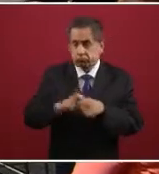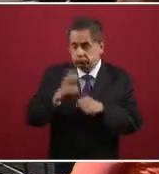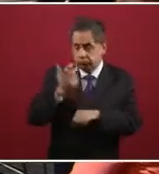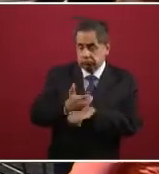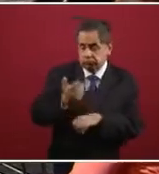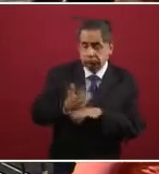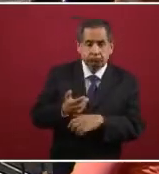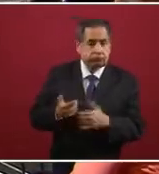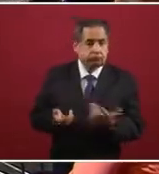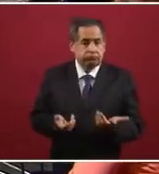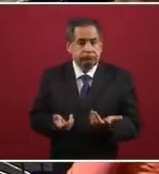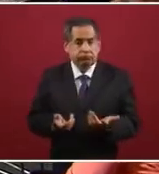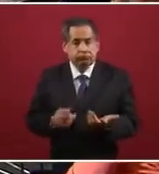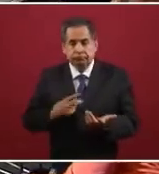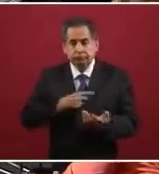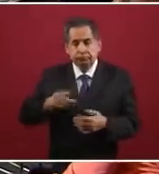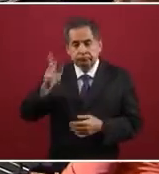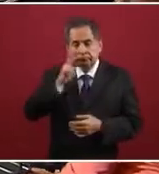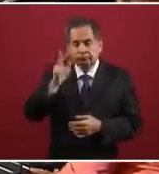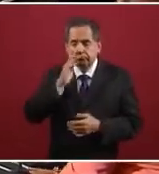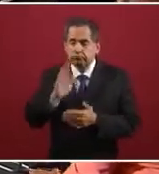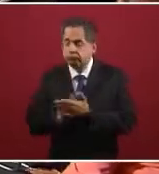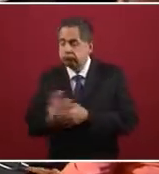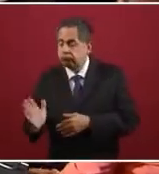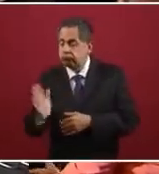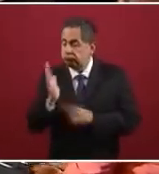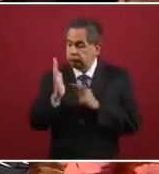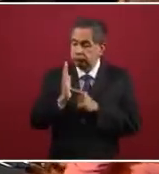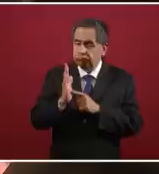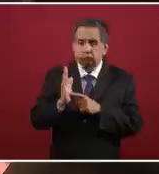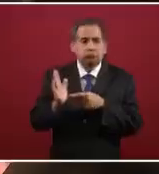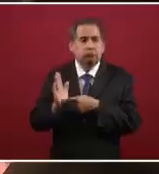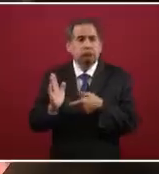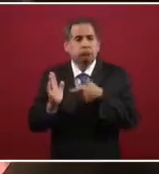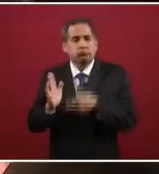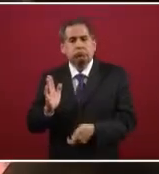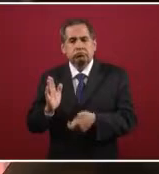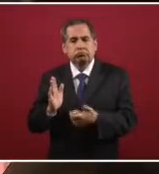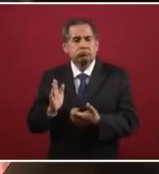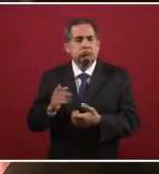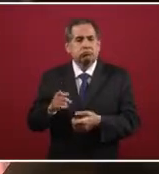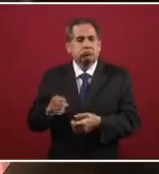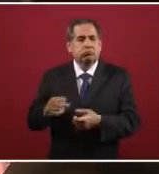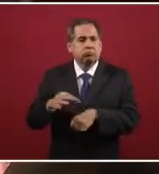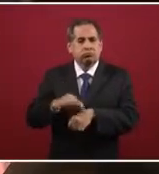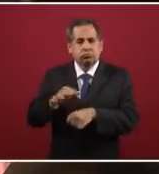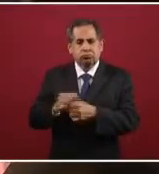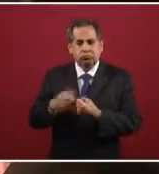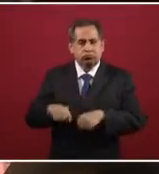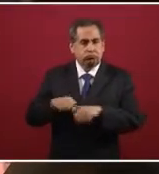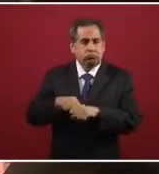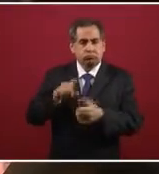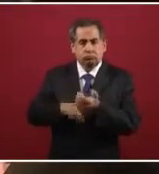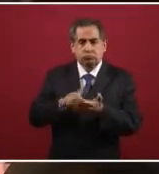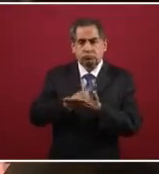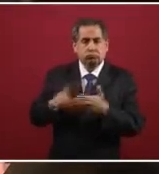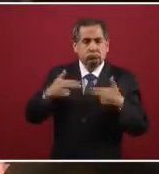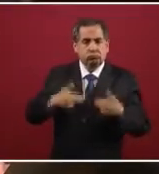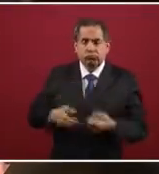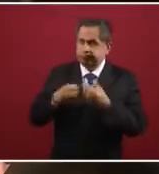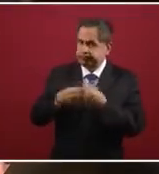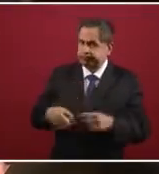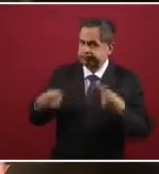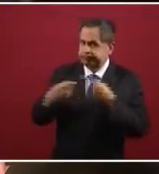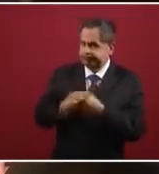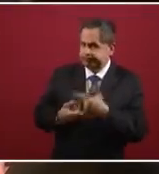país, que comprueben fehacientemente que pueden pagar su seguridad social. Esto restringe sus derechos humanos laborales.